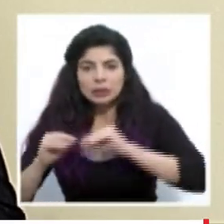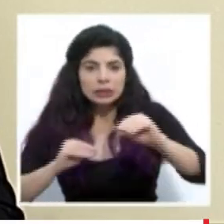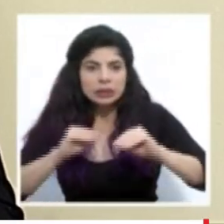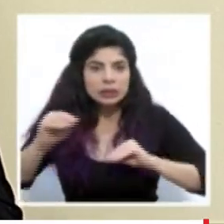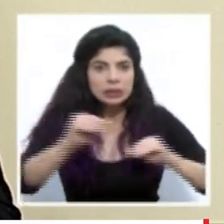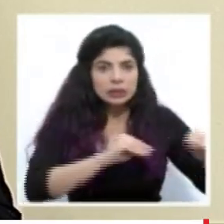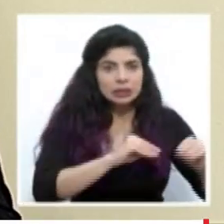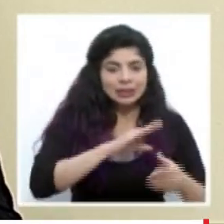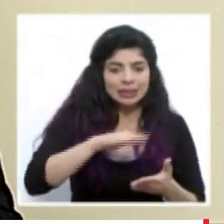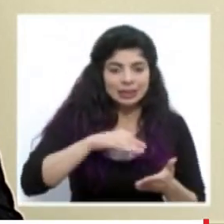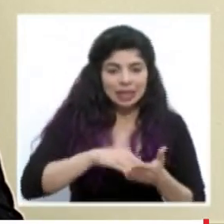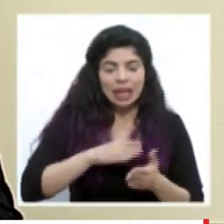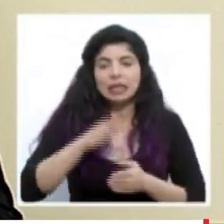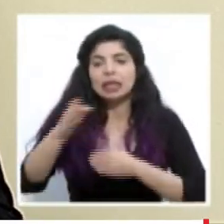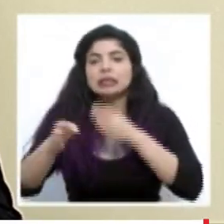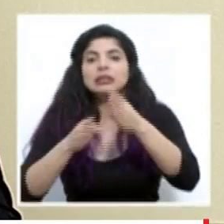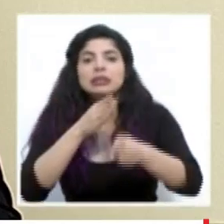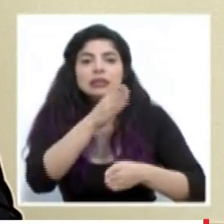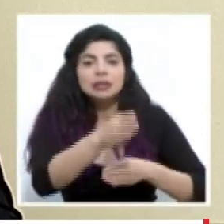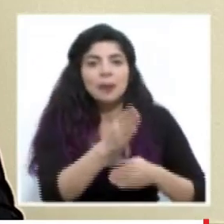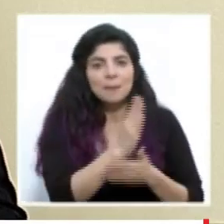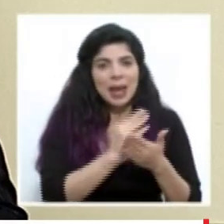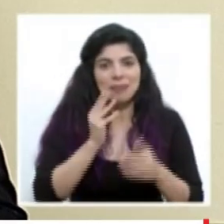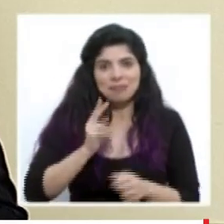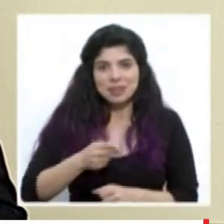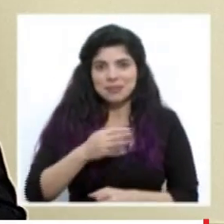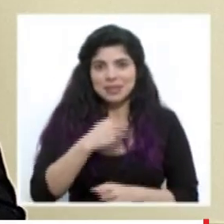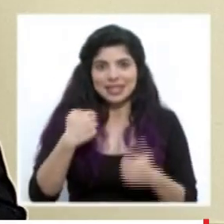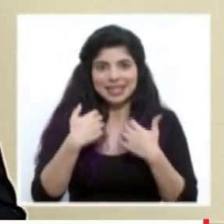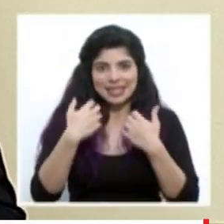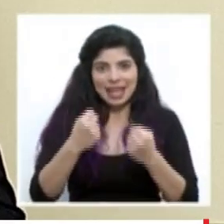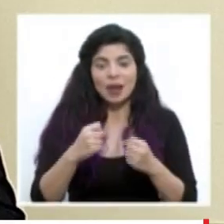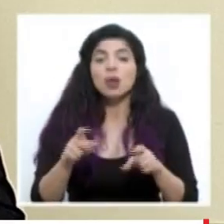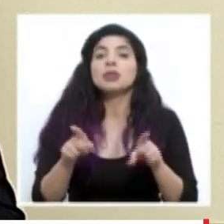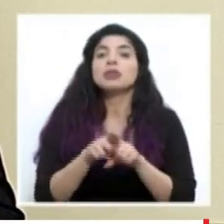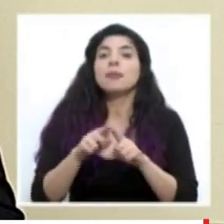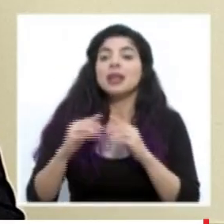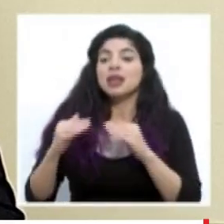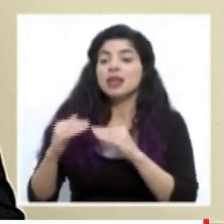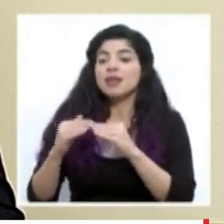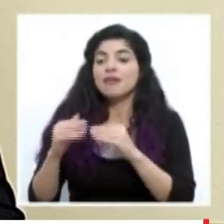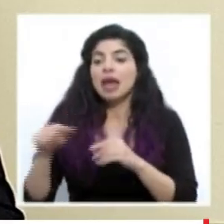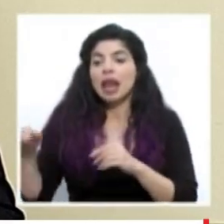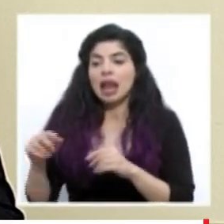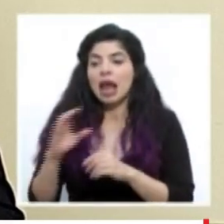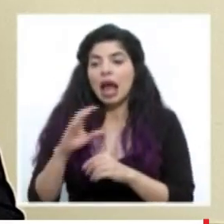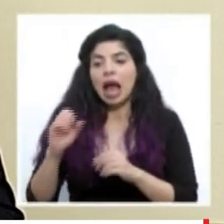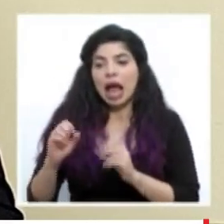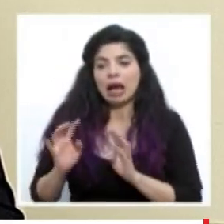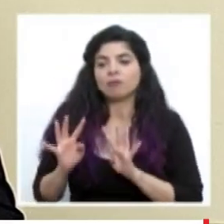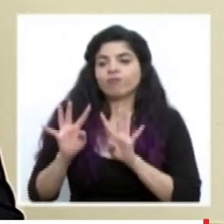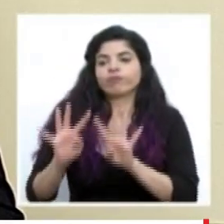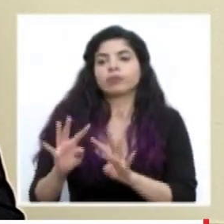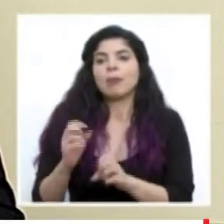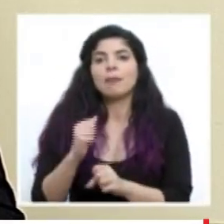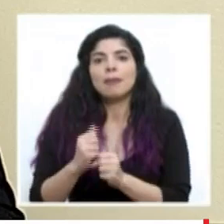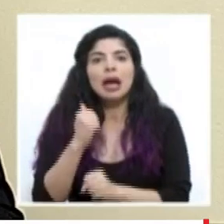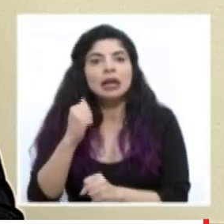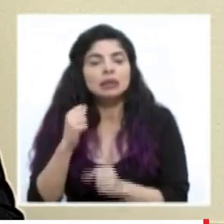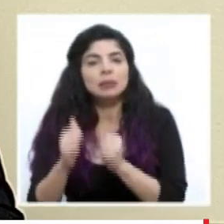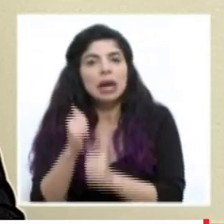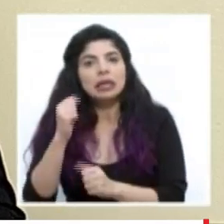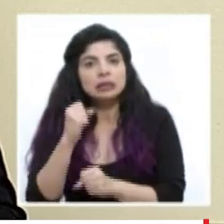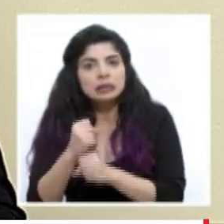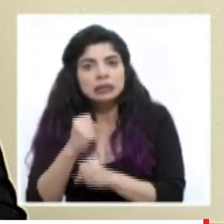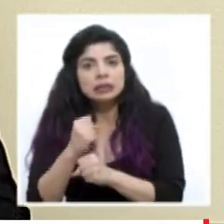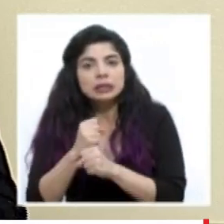de nivel central a los niveles locales por parte del Ministerio de Salud, también desde atención primaria, que la Caja ha estado reforzando todo lo que es los operativos y la búsqueda